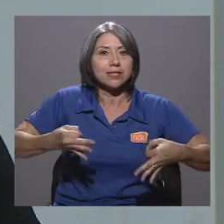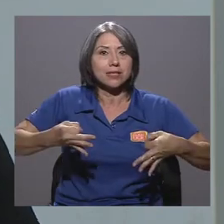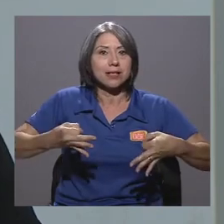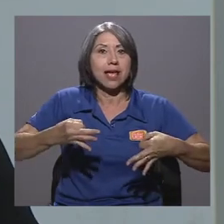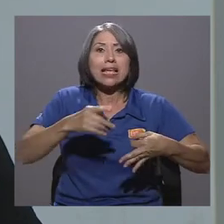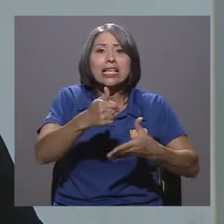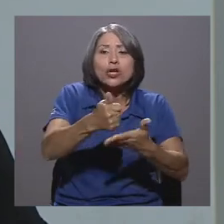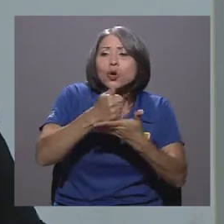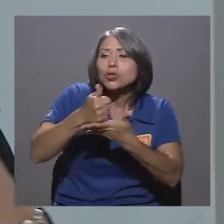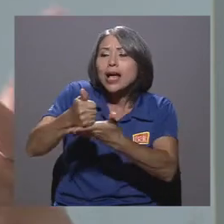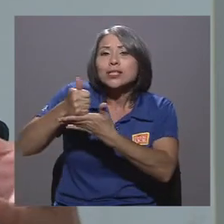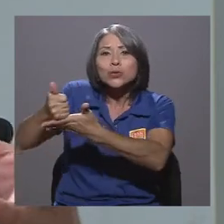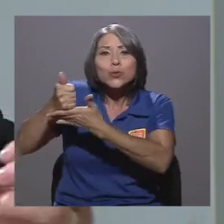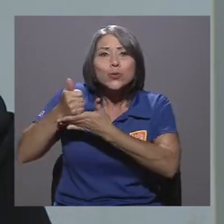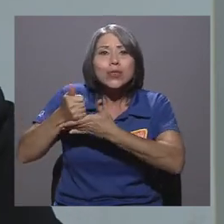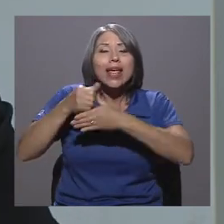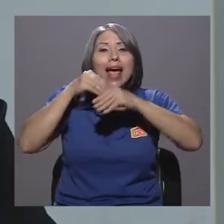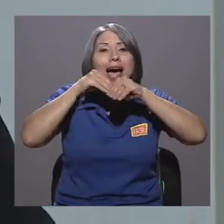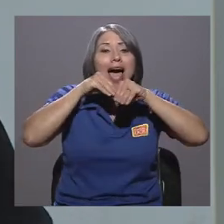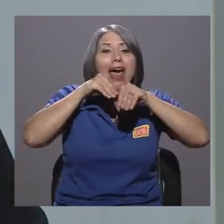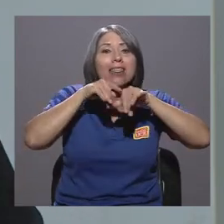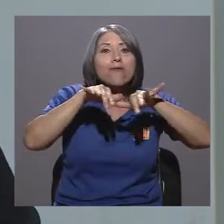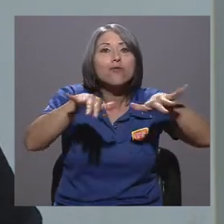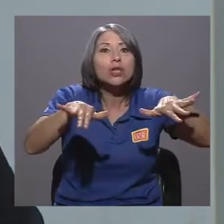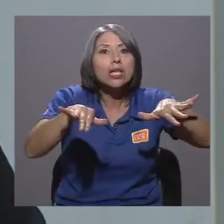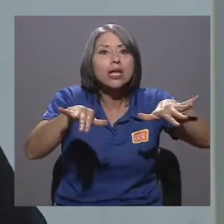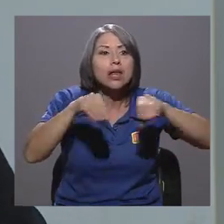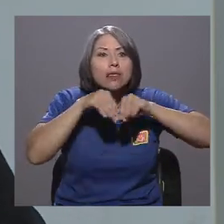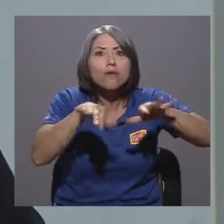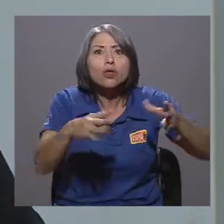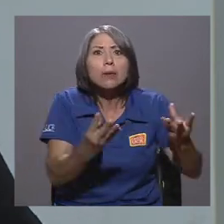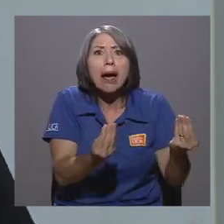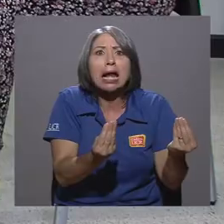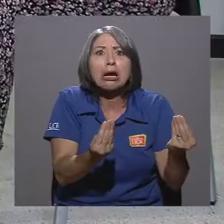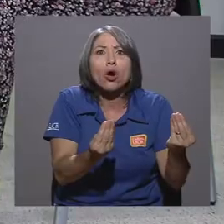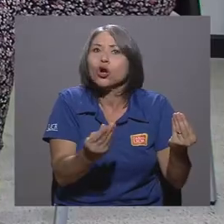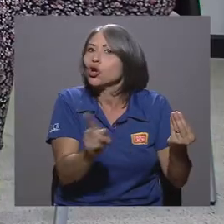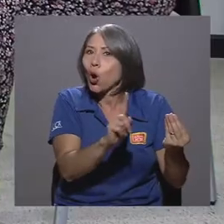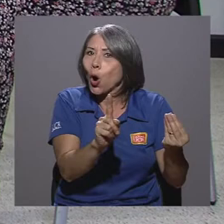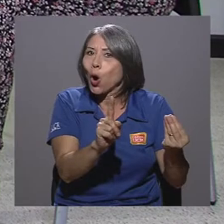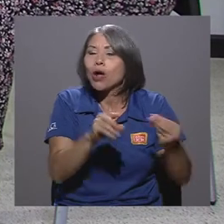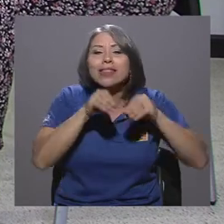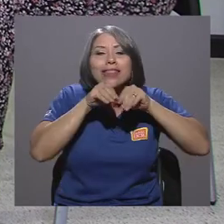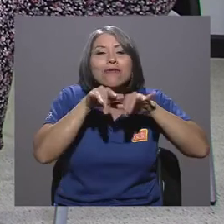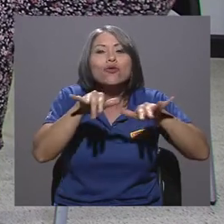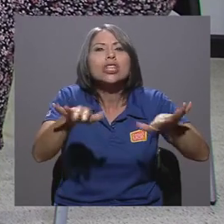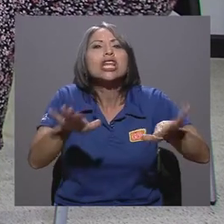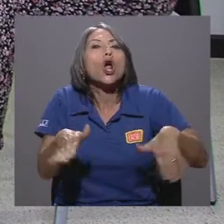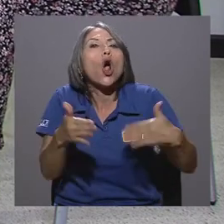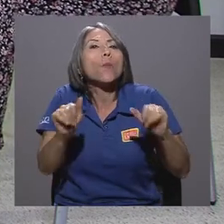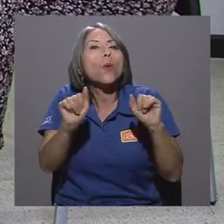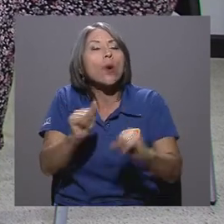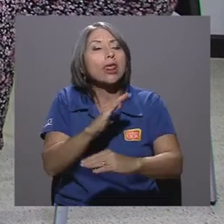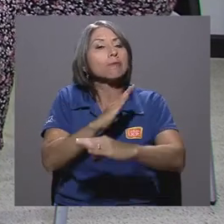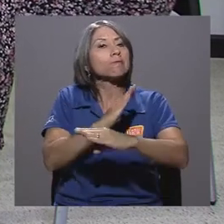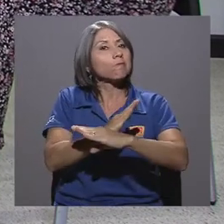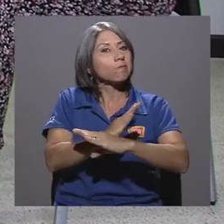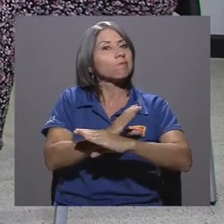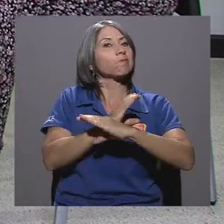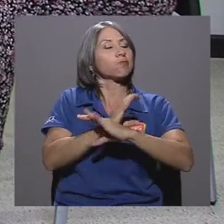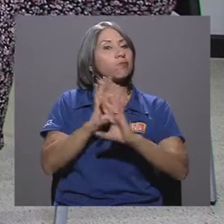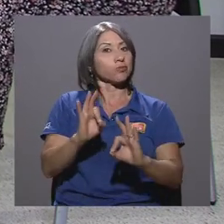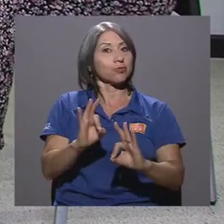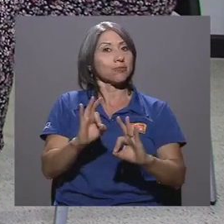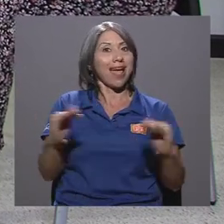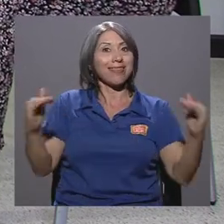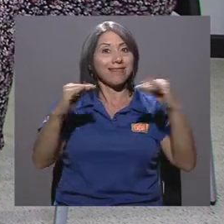ayude a difundir, en vez del pánico, las medidas necesarias para hacer la contención, que es justamente lo que como bloque a nivel